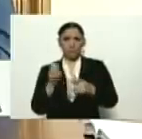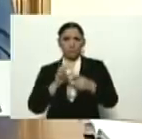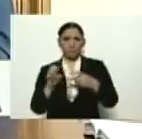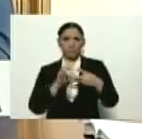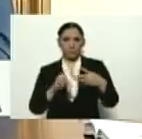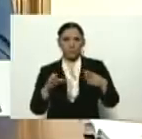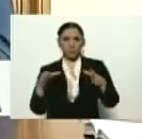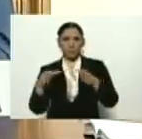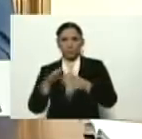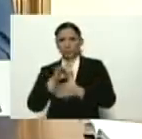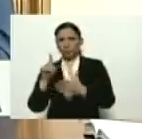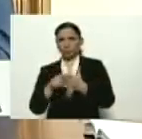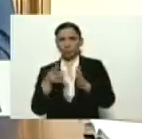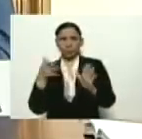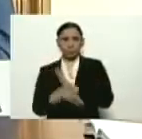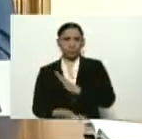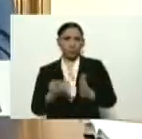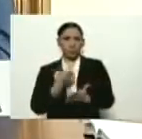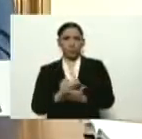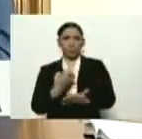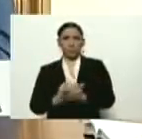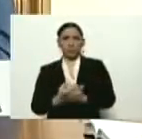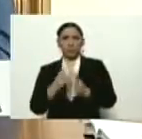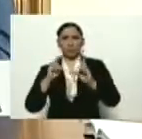estructurales sobre la economía.